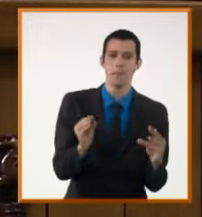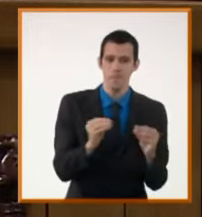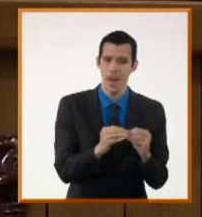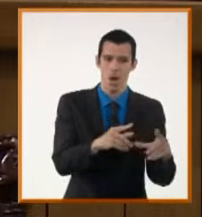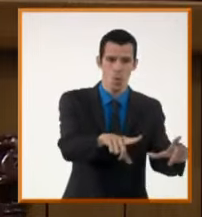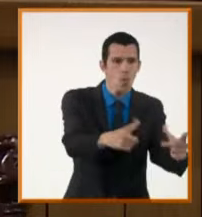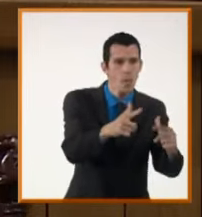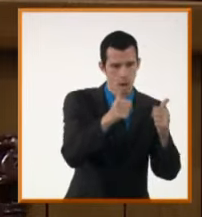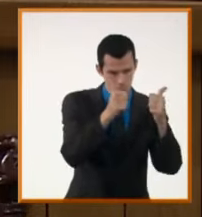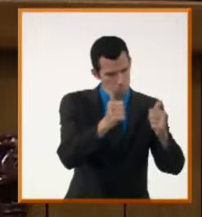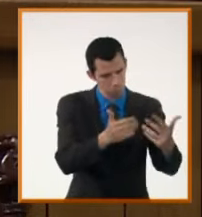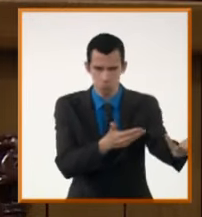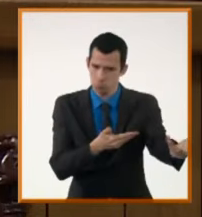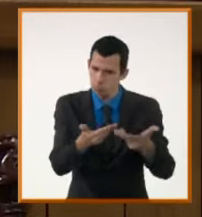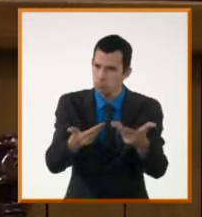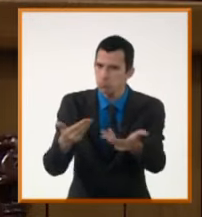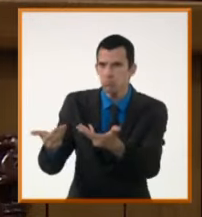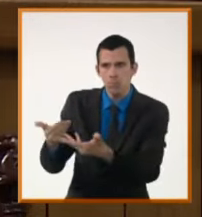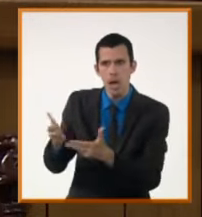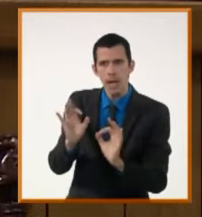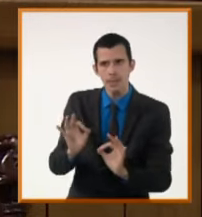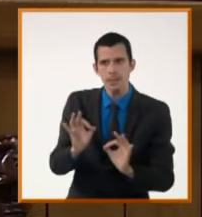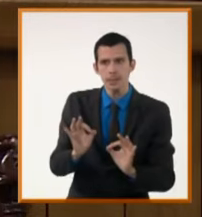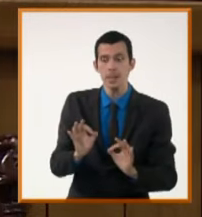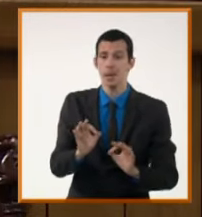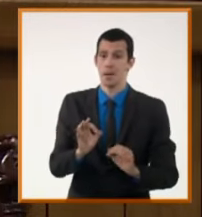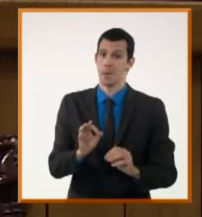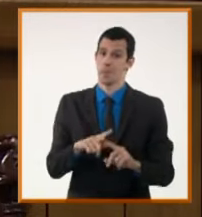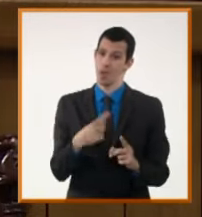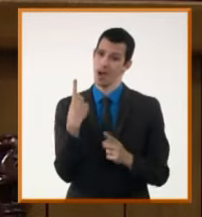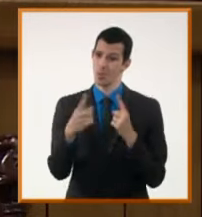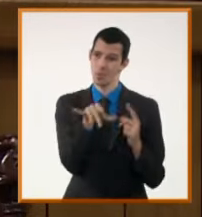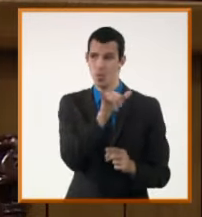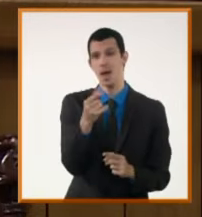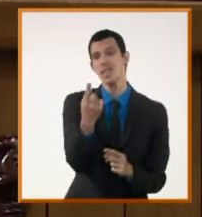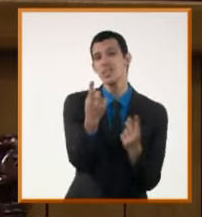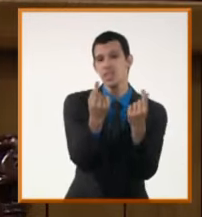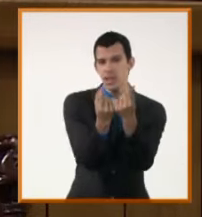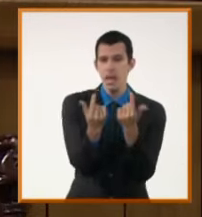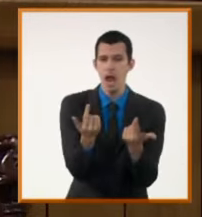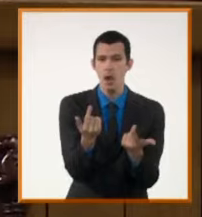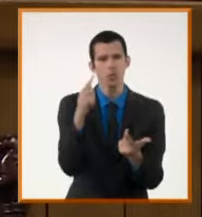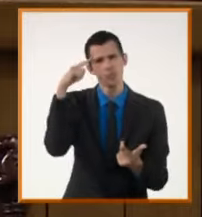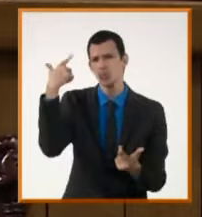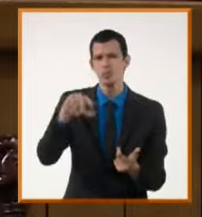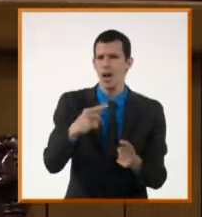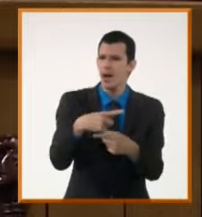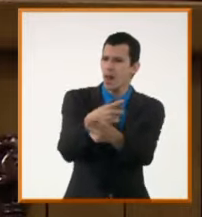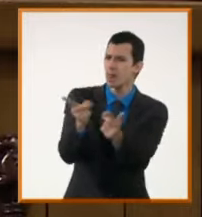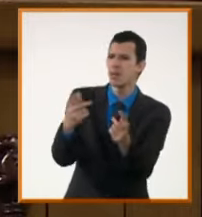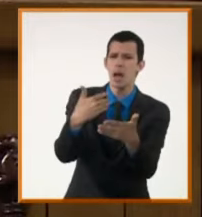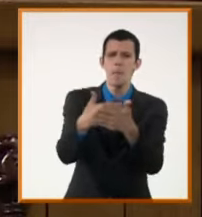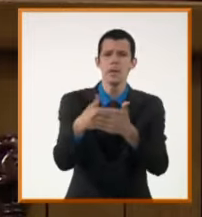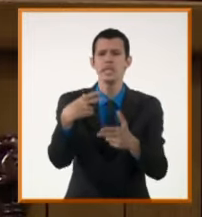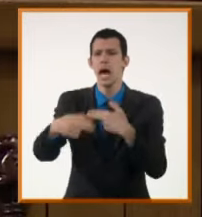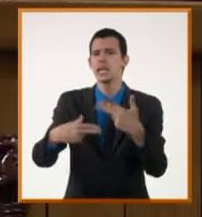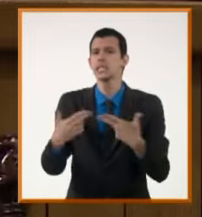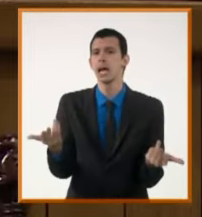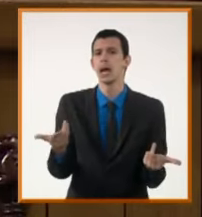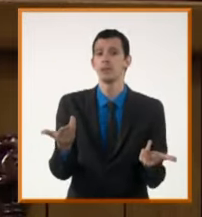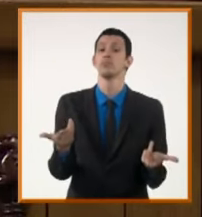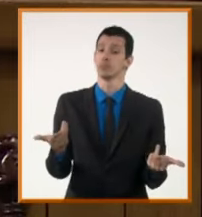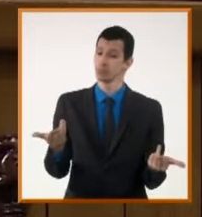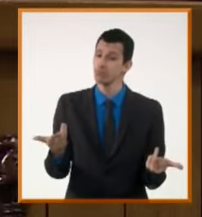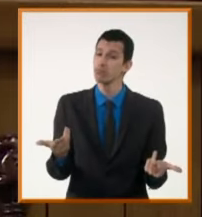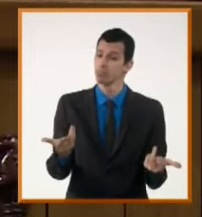grandes desviaciones que son poco deseadas. Además, varias acciones y varios temas que